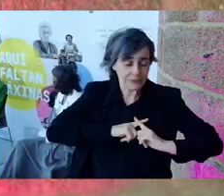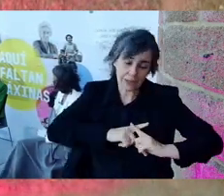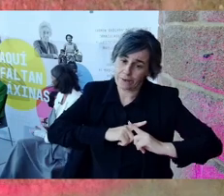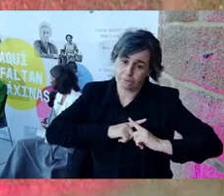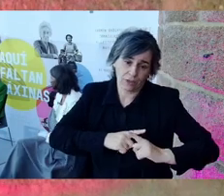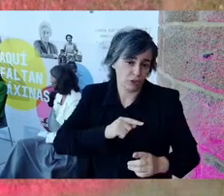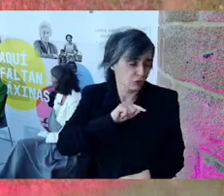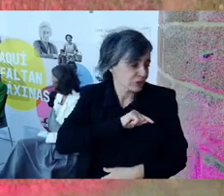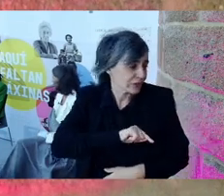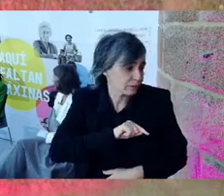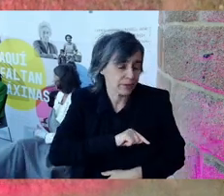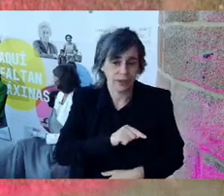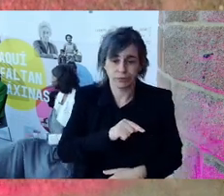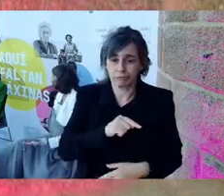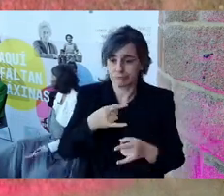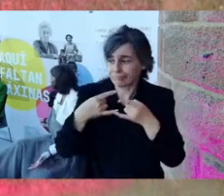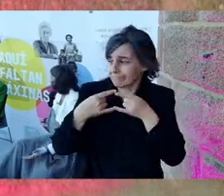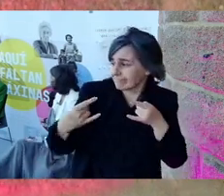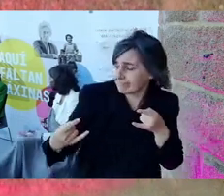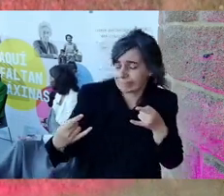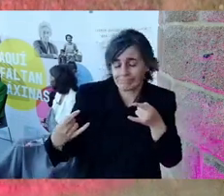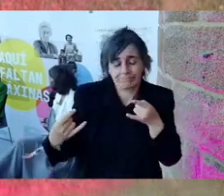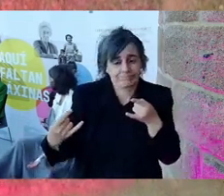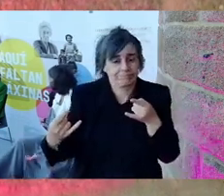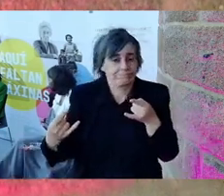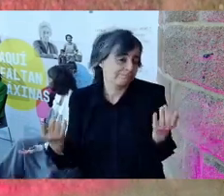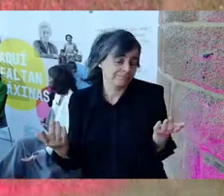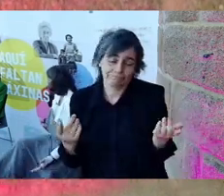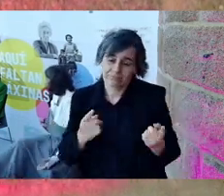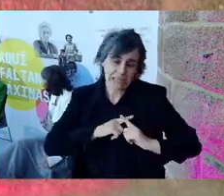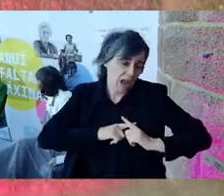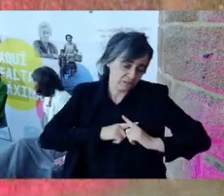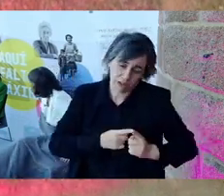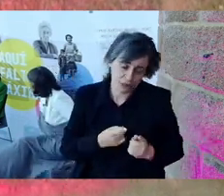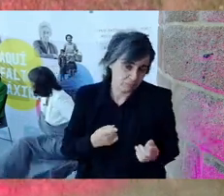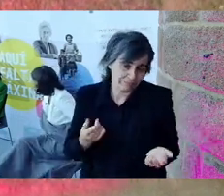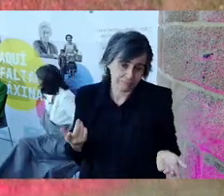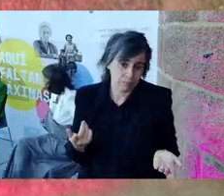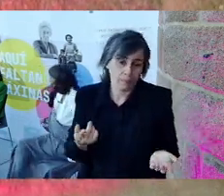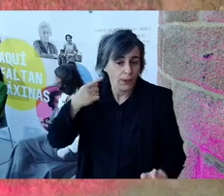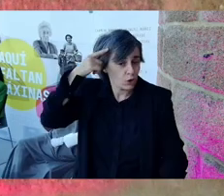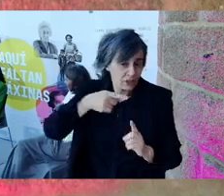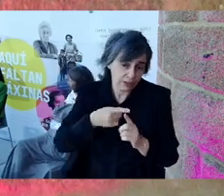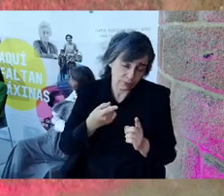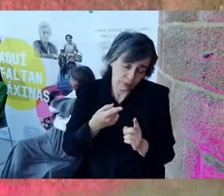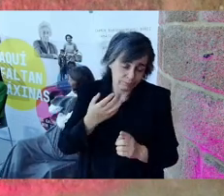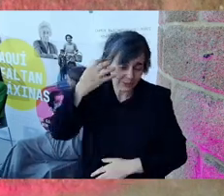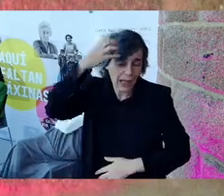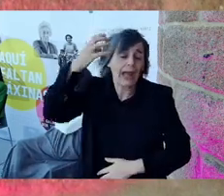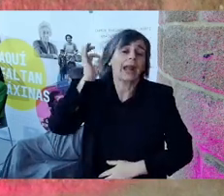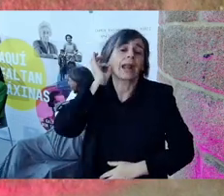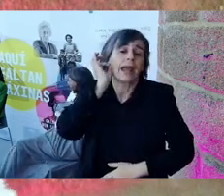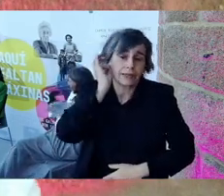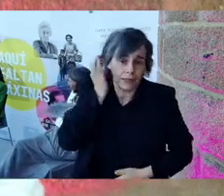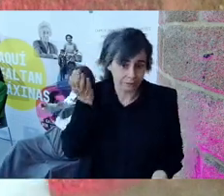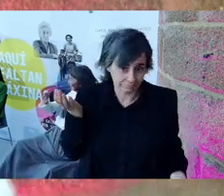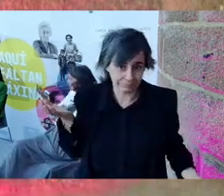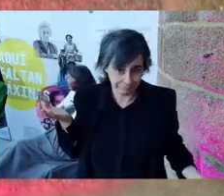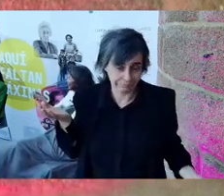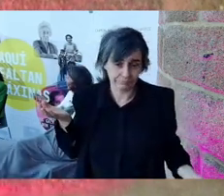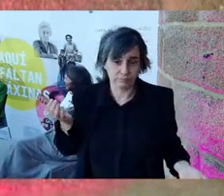sentimientos, sus intereses y sus deseos para ejercer de reina, para satisfacer a los nobles